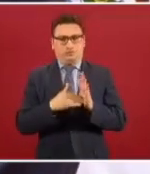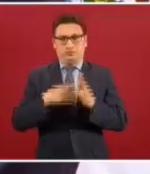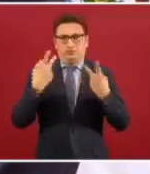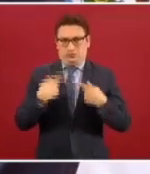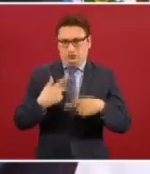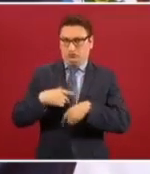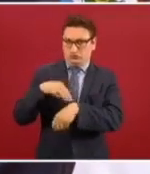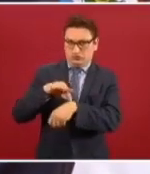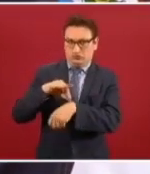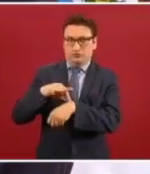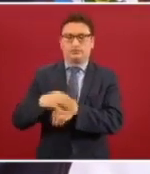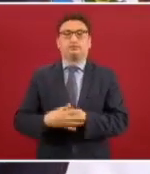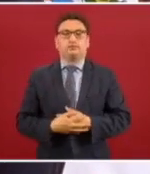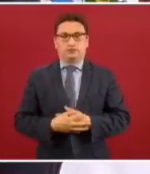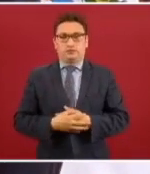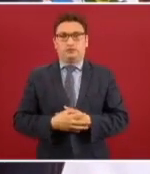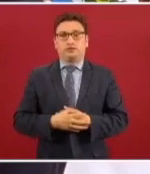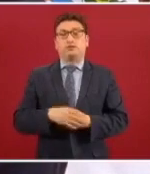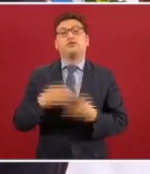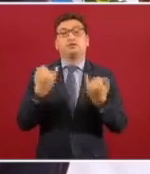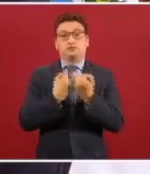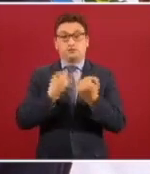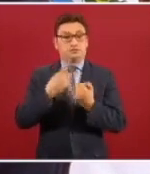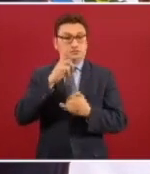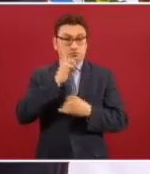45,000 médicos y enfermeras